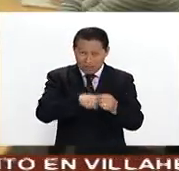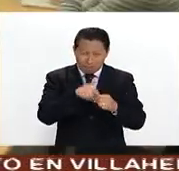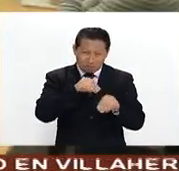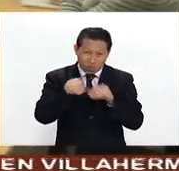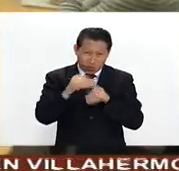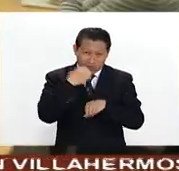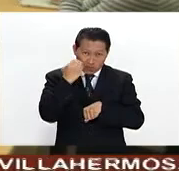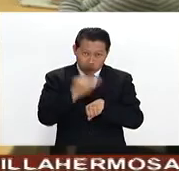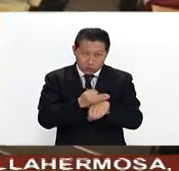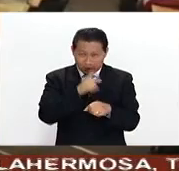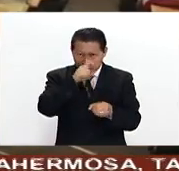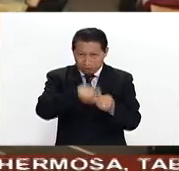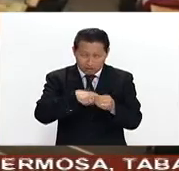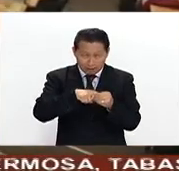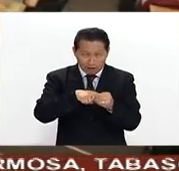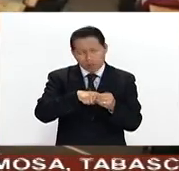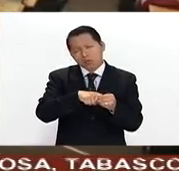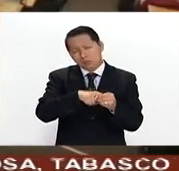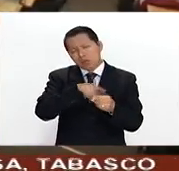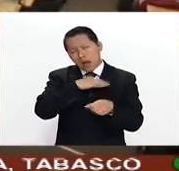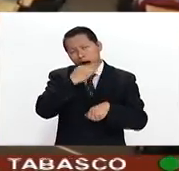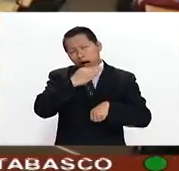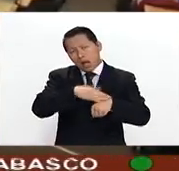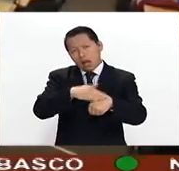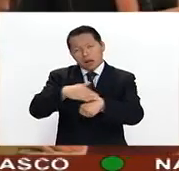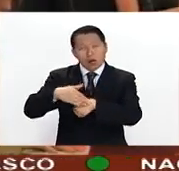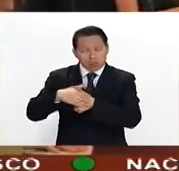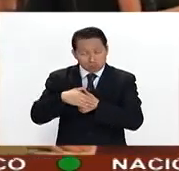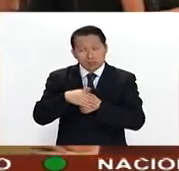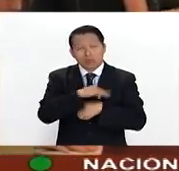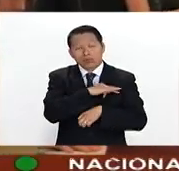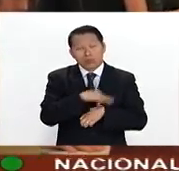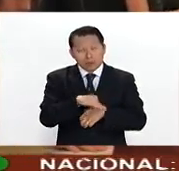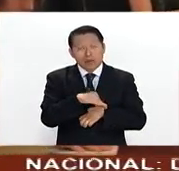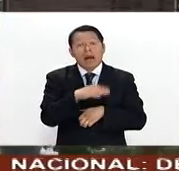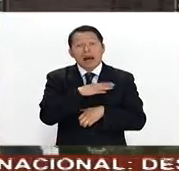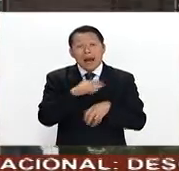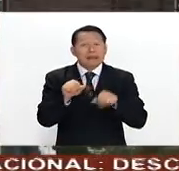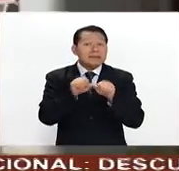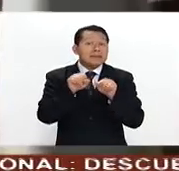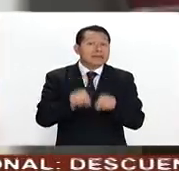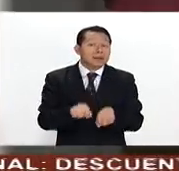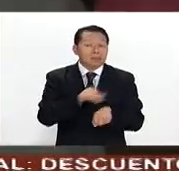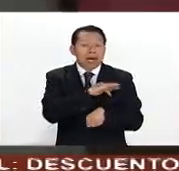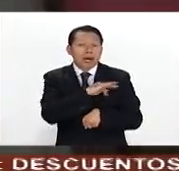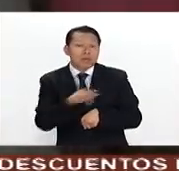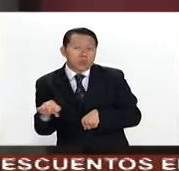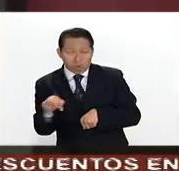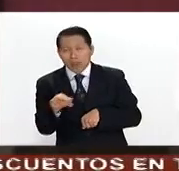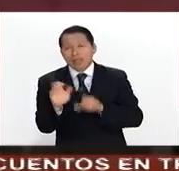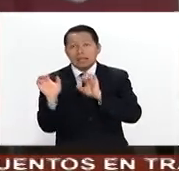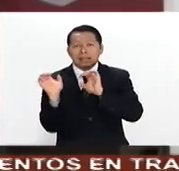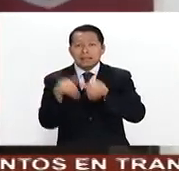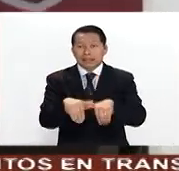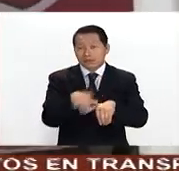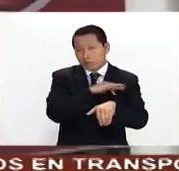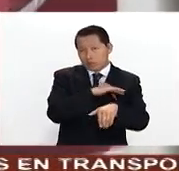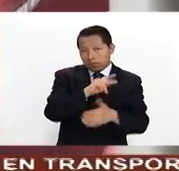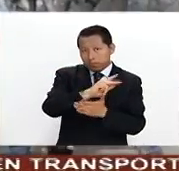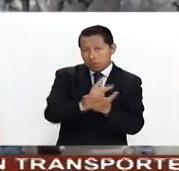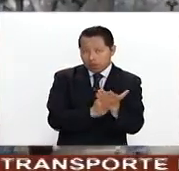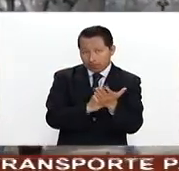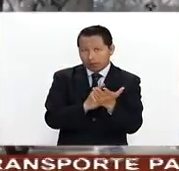movilidad. Se convoca a los alumnos y, bueno, se abre el sistema para que ellos se inscriban en este